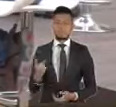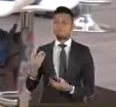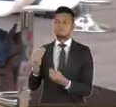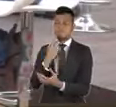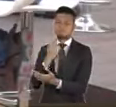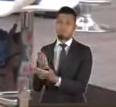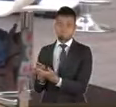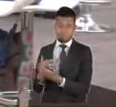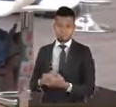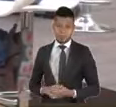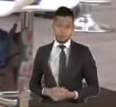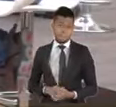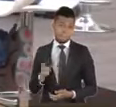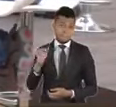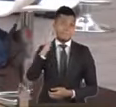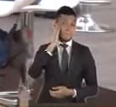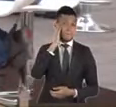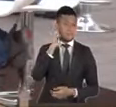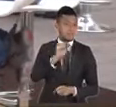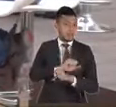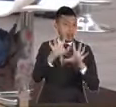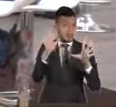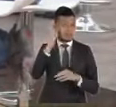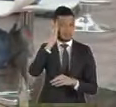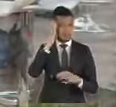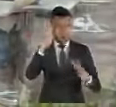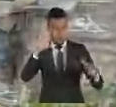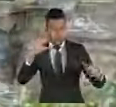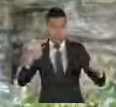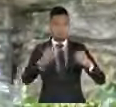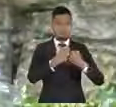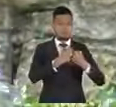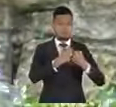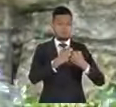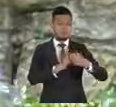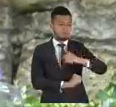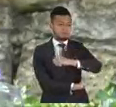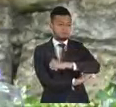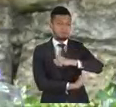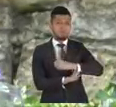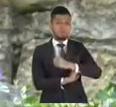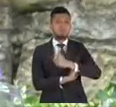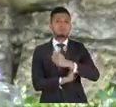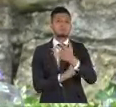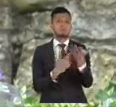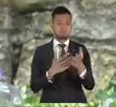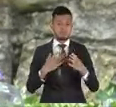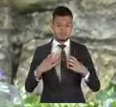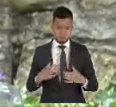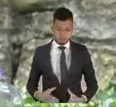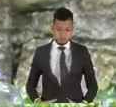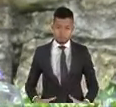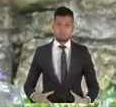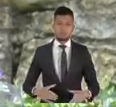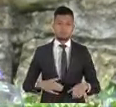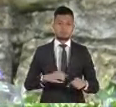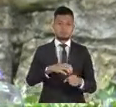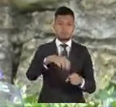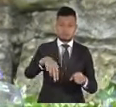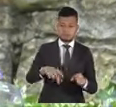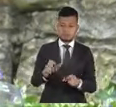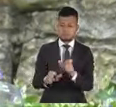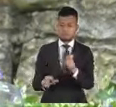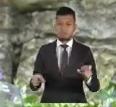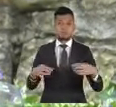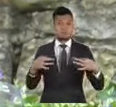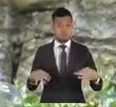Bueno, por supuesto que para la alianza está fundamentada y está dirigida, por supuesto, a la ciudadanía, al ciudadano del común, y por supuesto